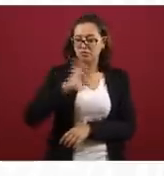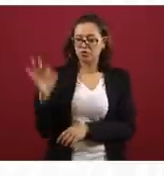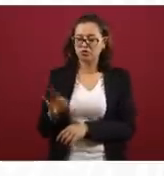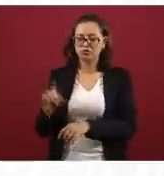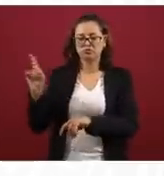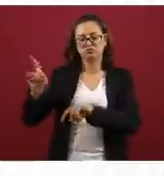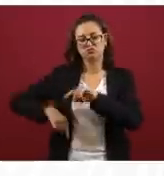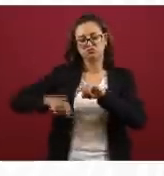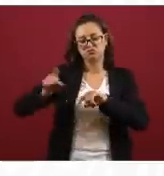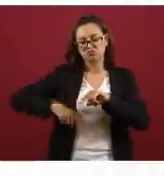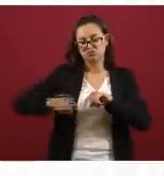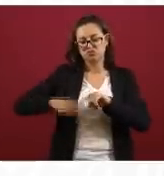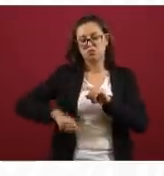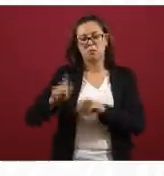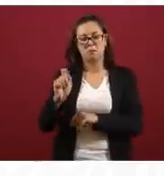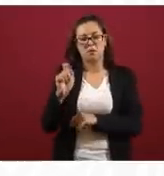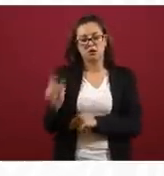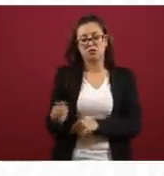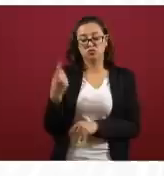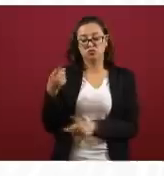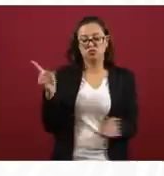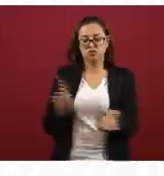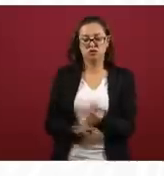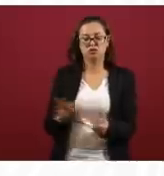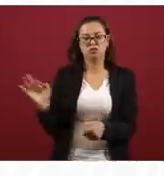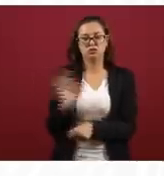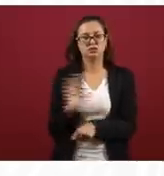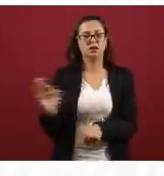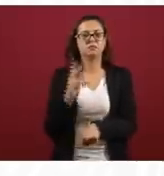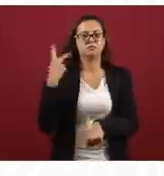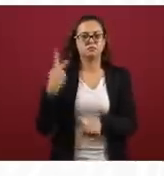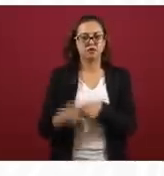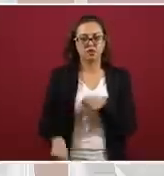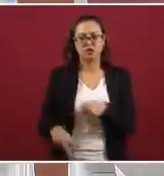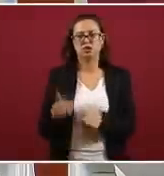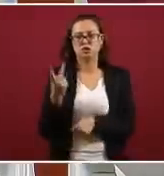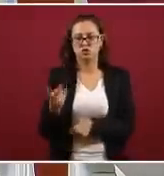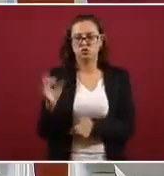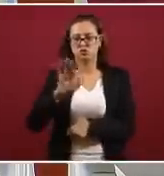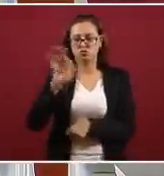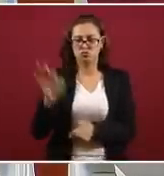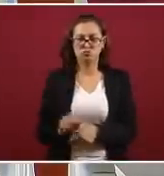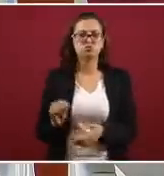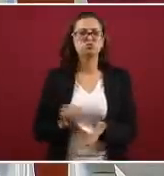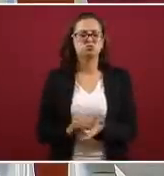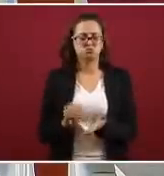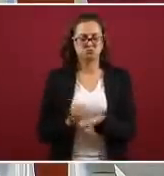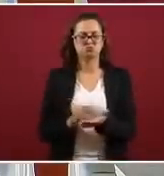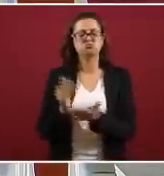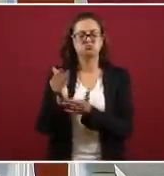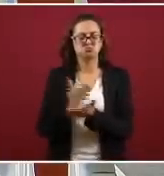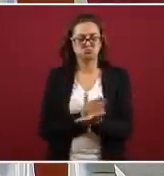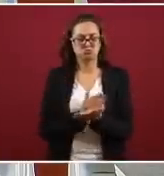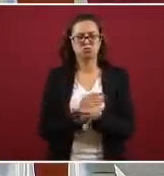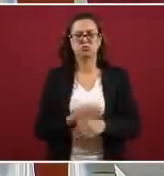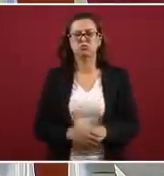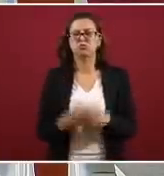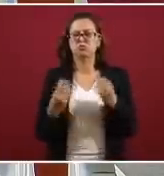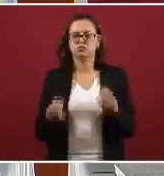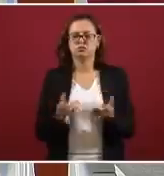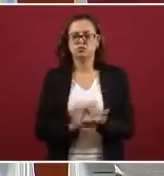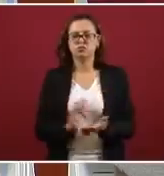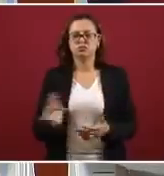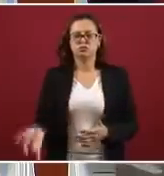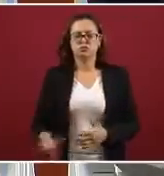por problemas de seguridad a los consumidores, que es el 2%, sigue manteniéndose bajo el porcentaje. Muchas gracias.